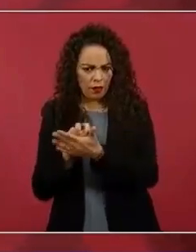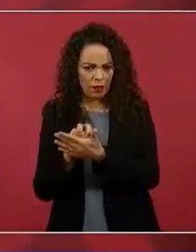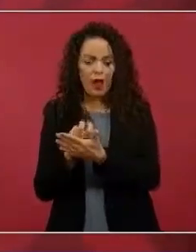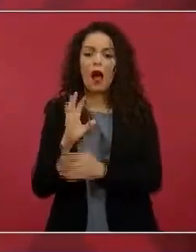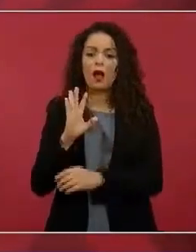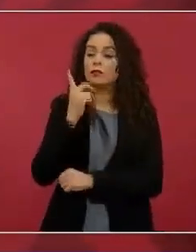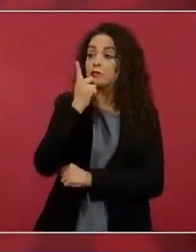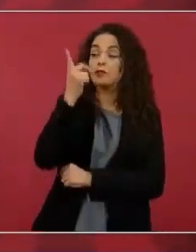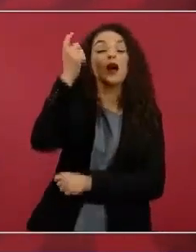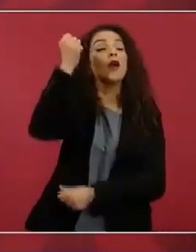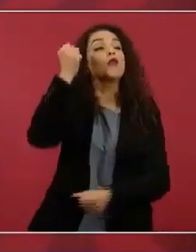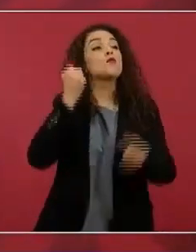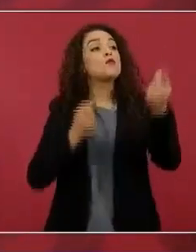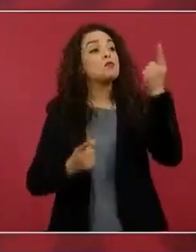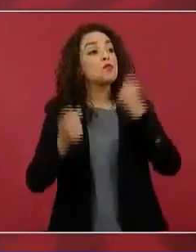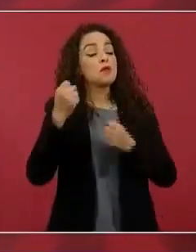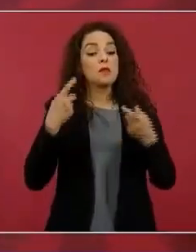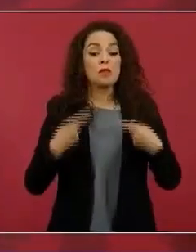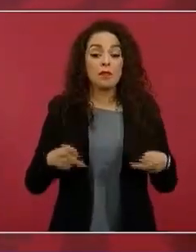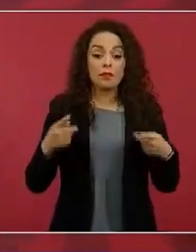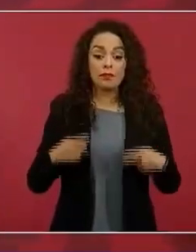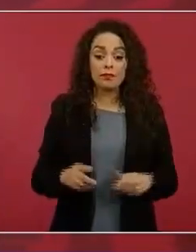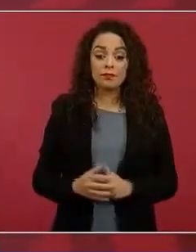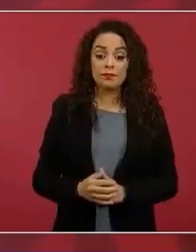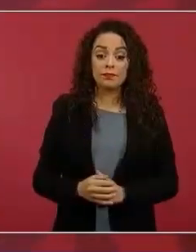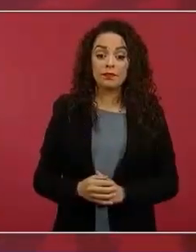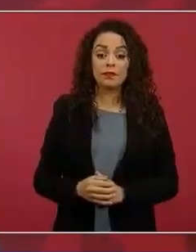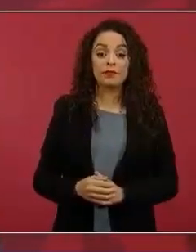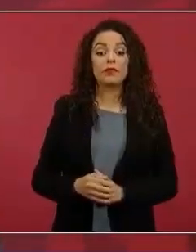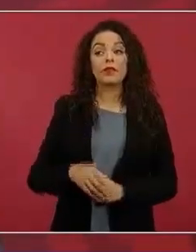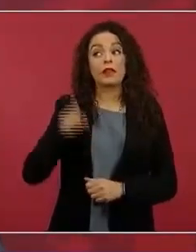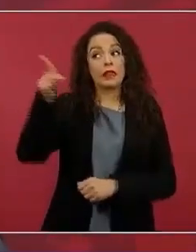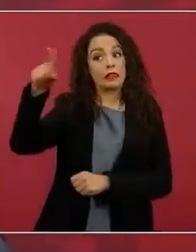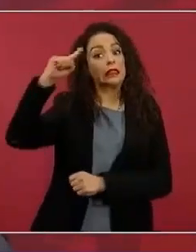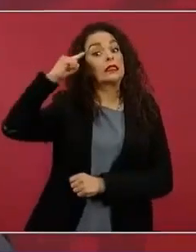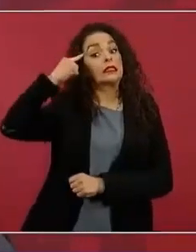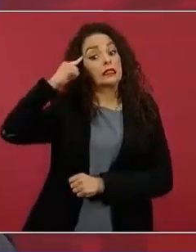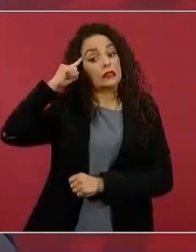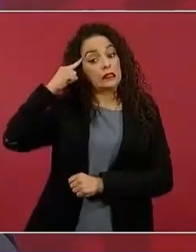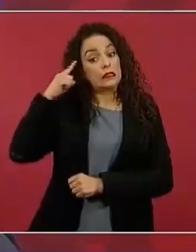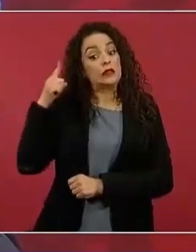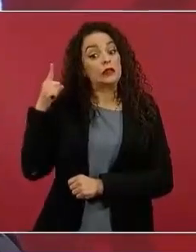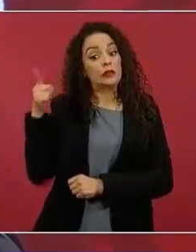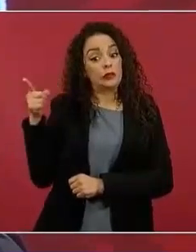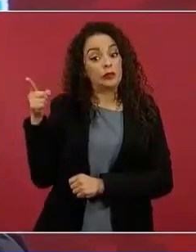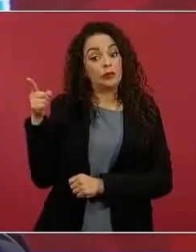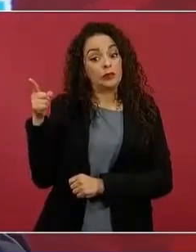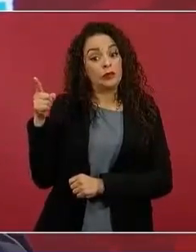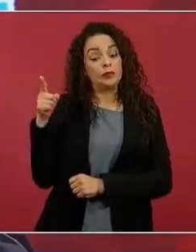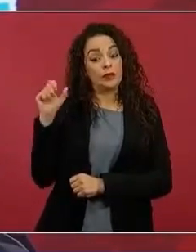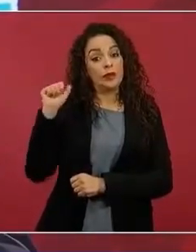dijeron algunos, se va a enojar a Andrés Manuel,